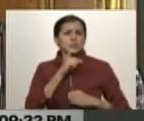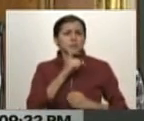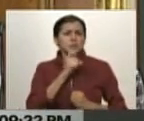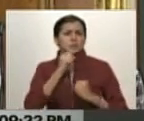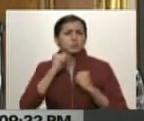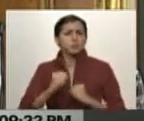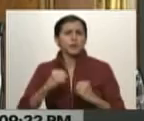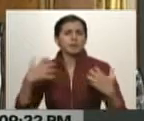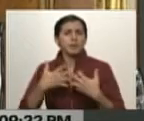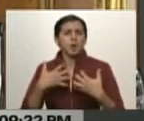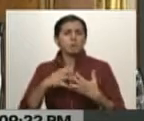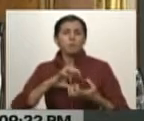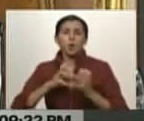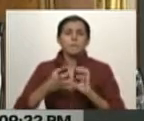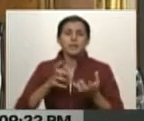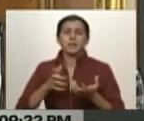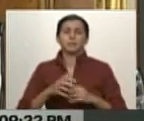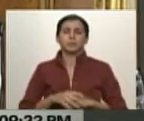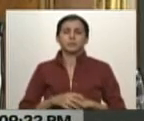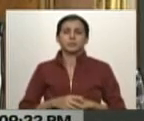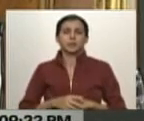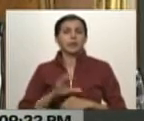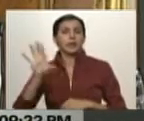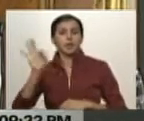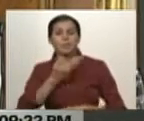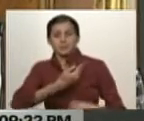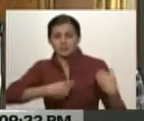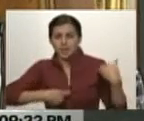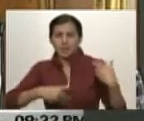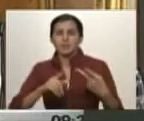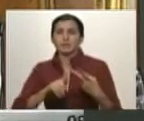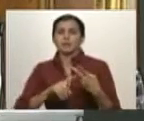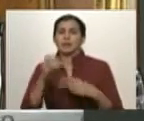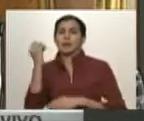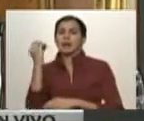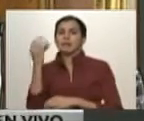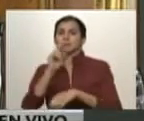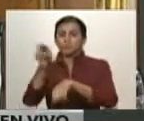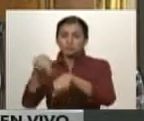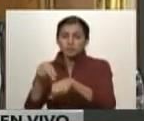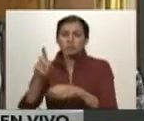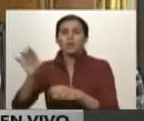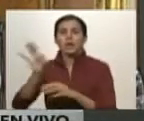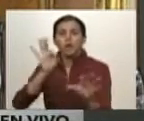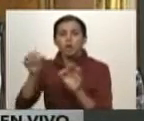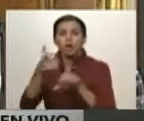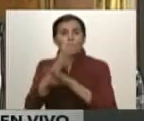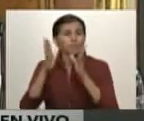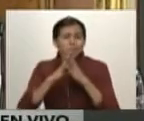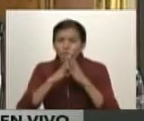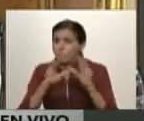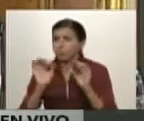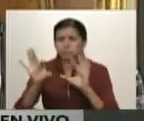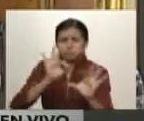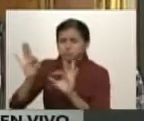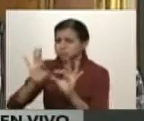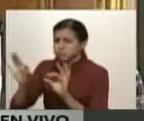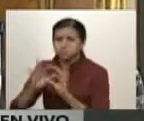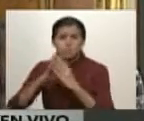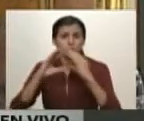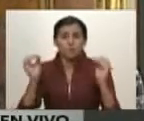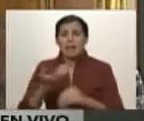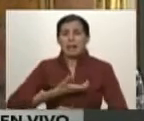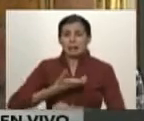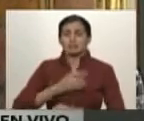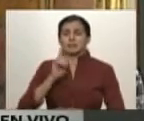porque fue todos los poderes eligió presidente se eligió asamblea nacional se eligieron gobernadores todos se eligieron todos los